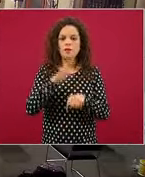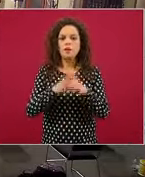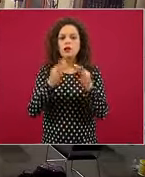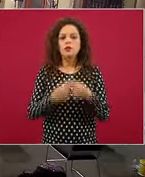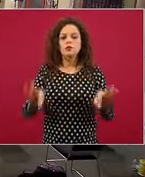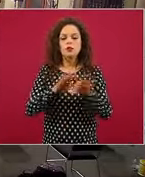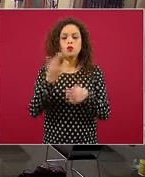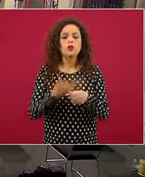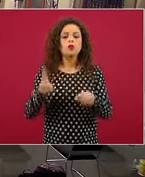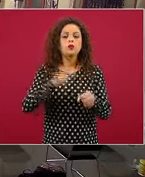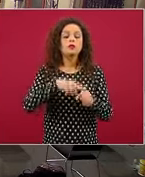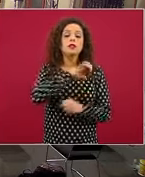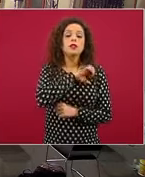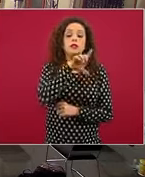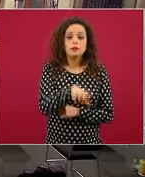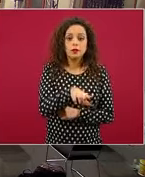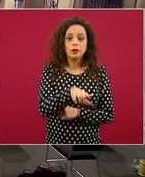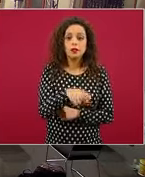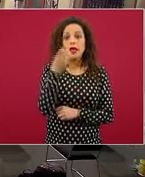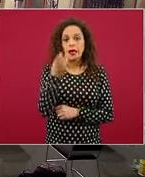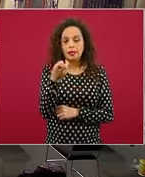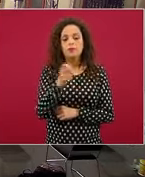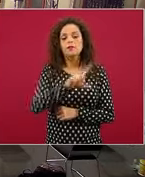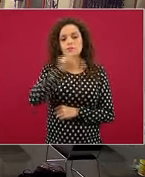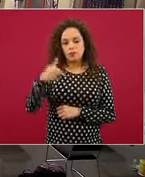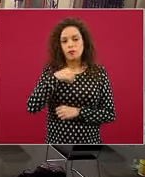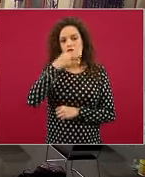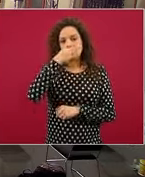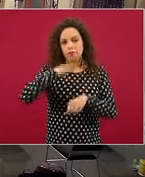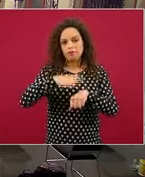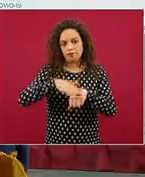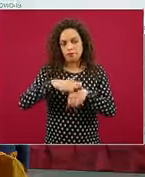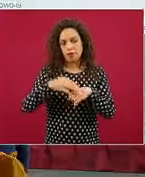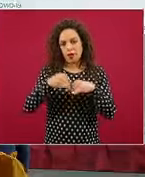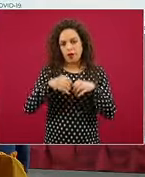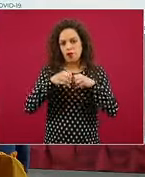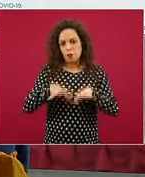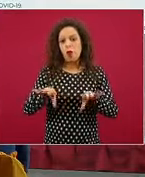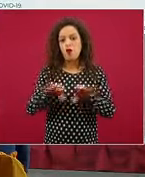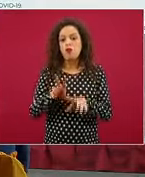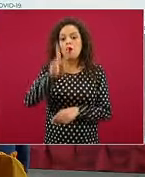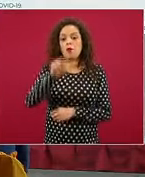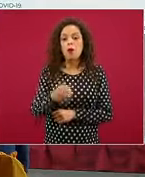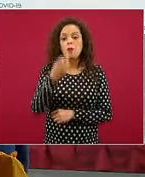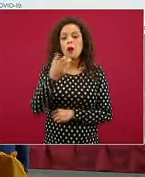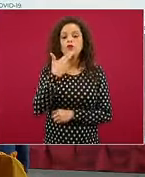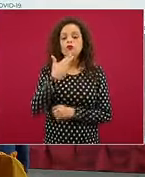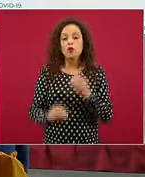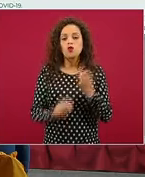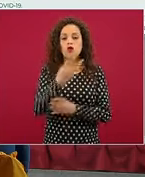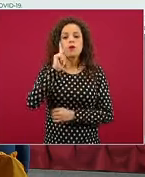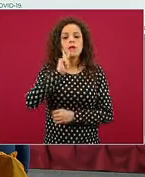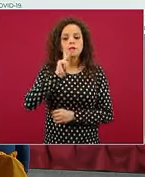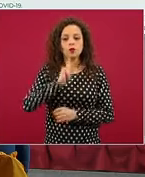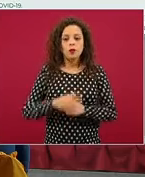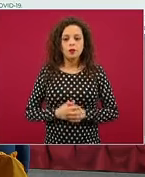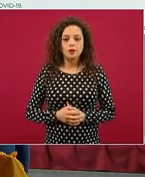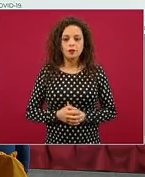Les estaremos también informando cómo va el desempeño y la aplicación y el uso de estas nuevas pruebas antigénicas. Y